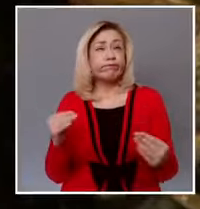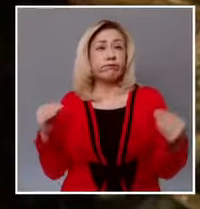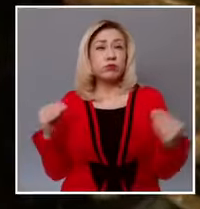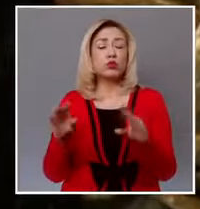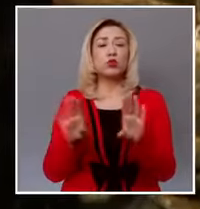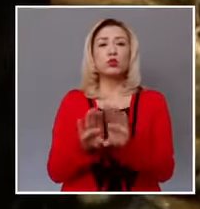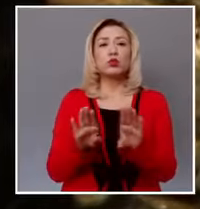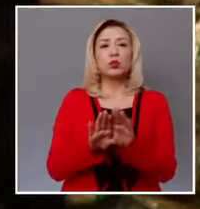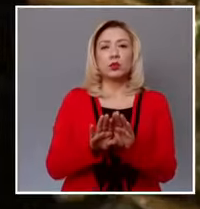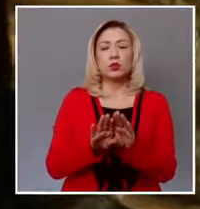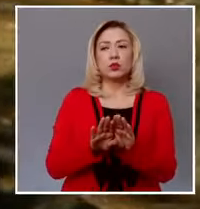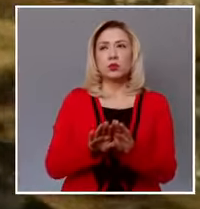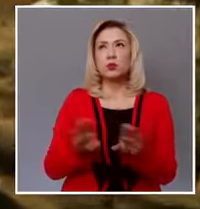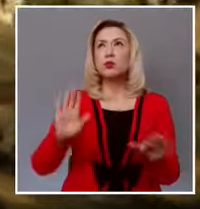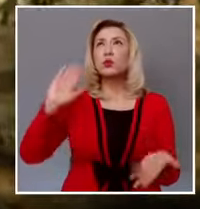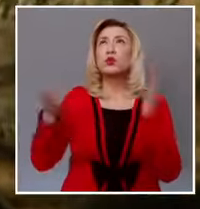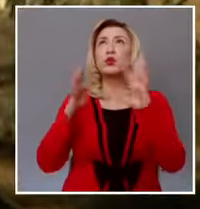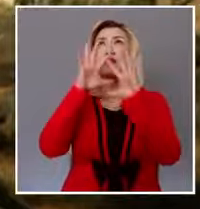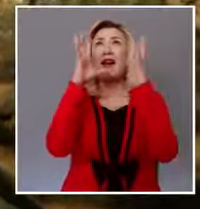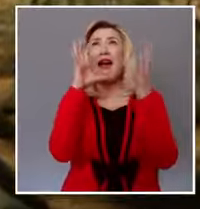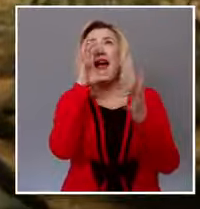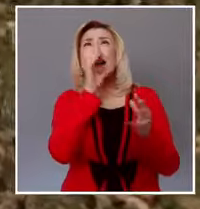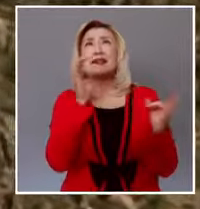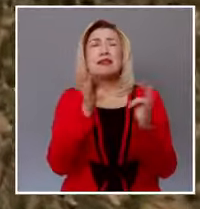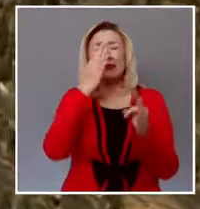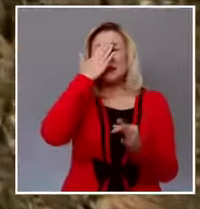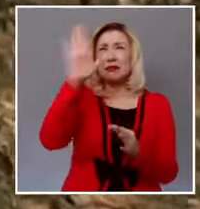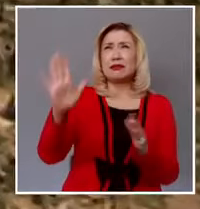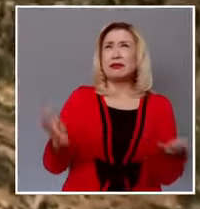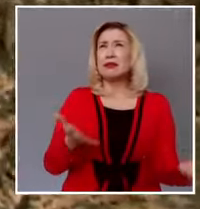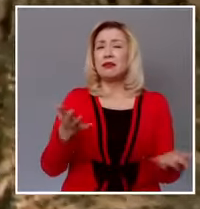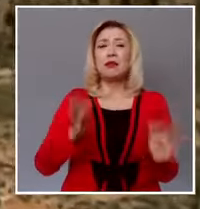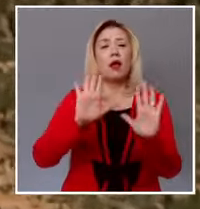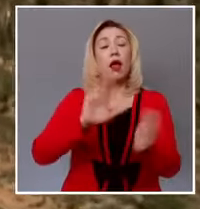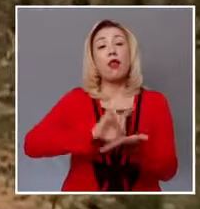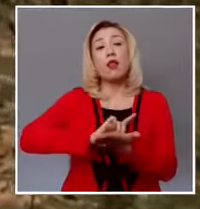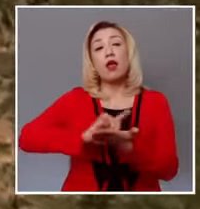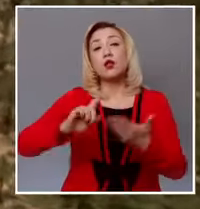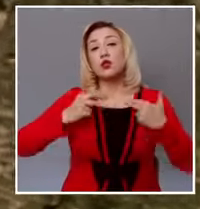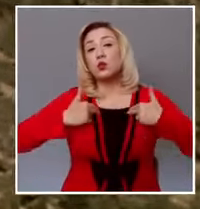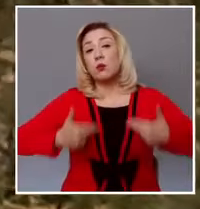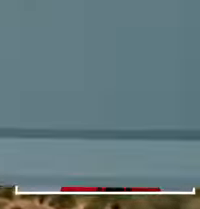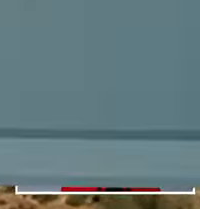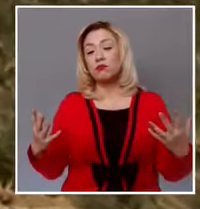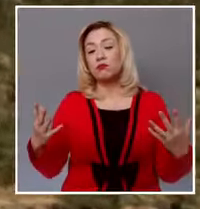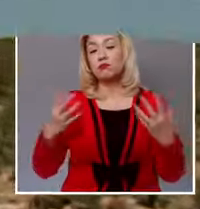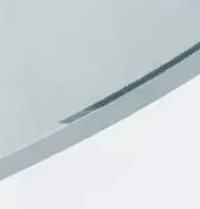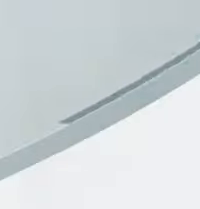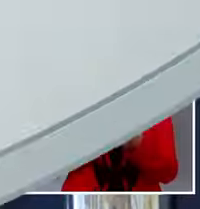cambio climático, sino la reclamación de diversos derechos humanos como a un medio ambiente sano.